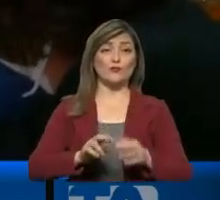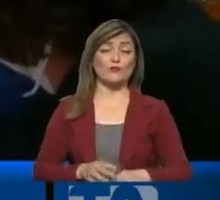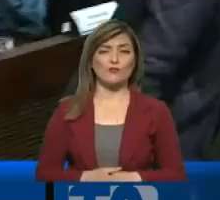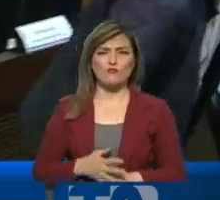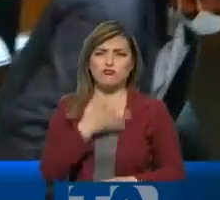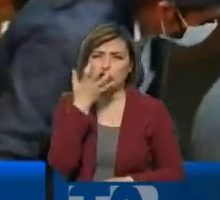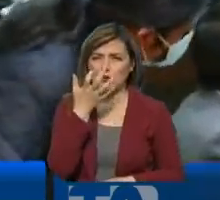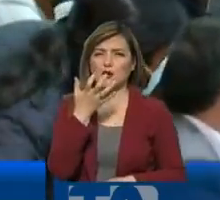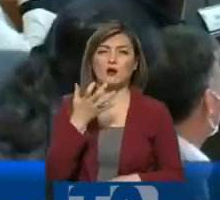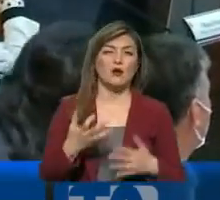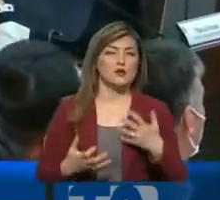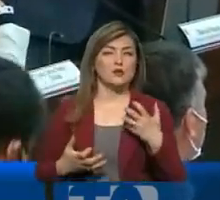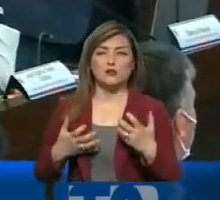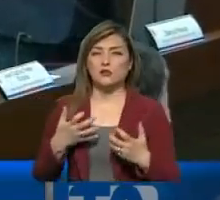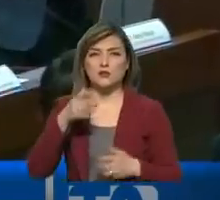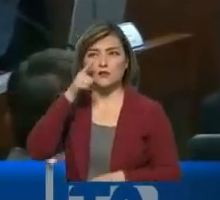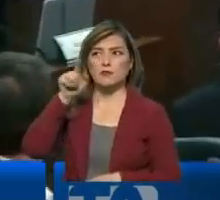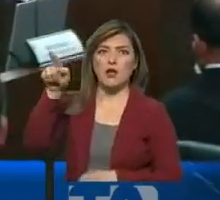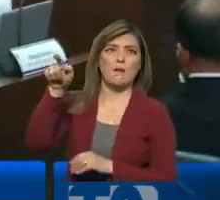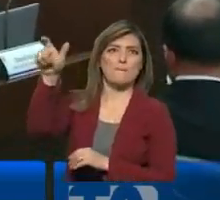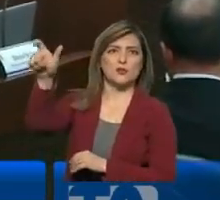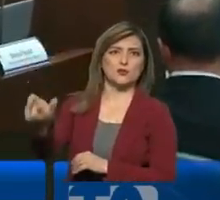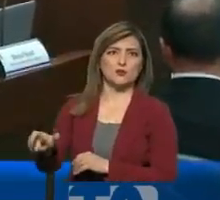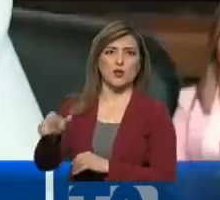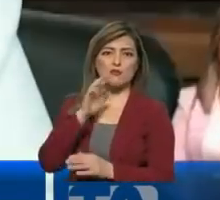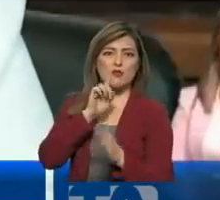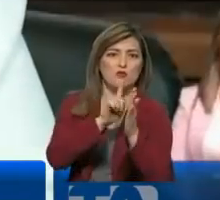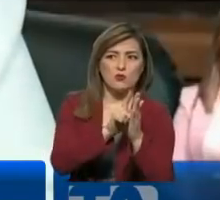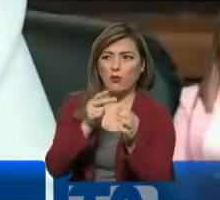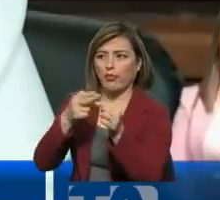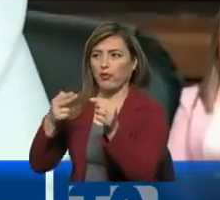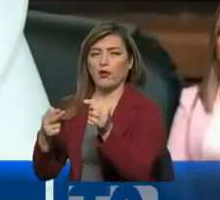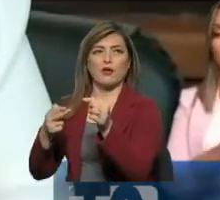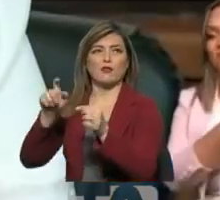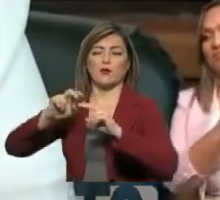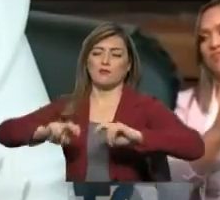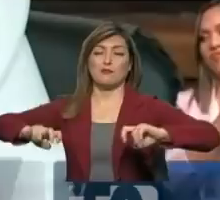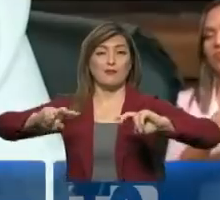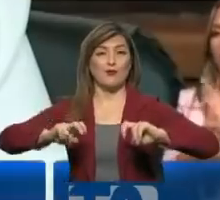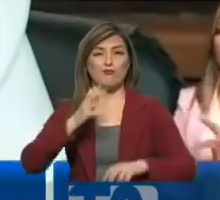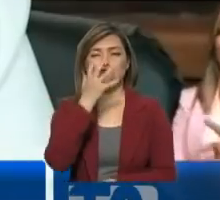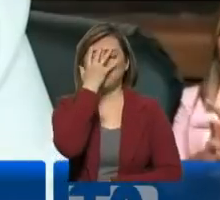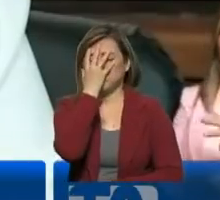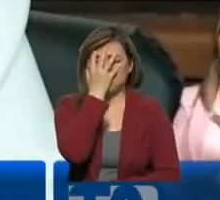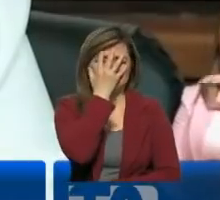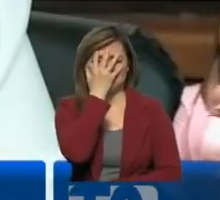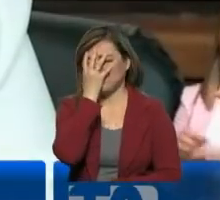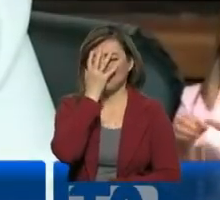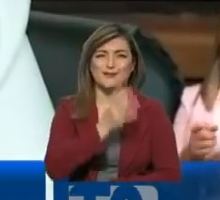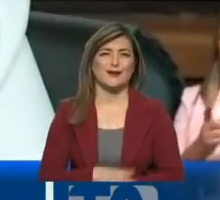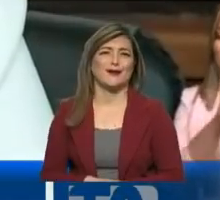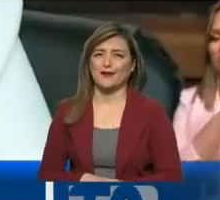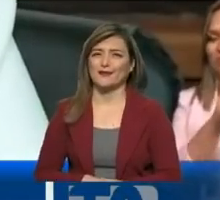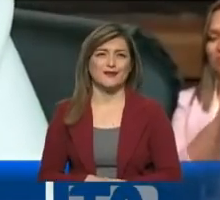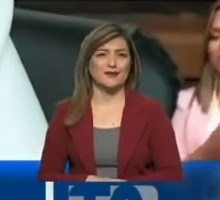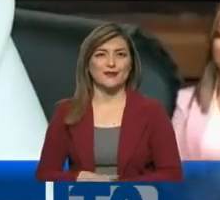mostraron molestos y pidieron incluso que Fiscalía investigue lo ocurrido. Lo que acaba de pasar aquí es bochornoso.